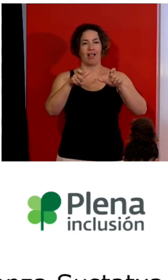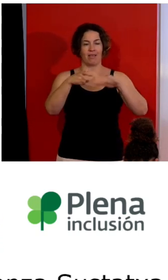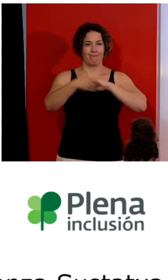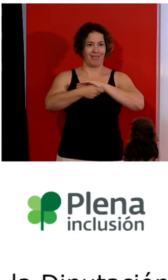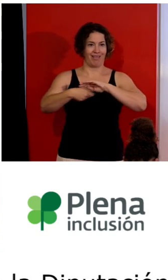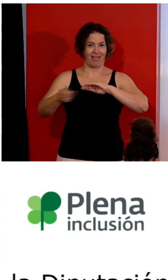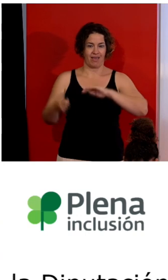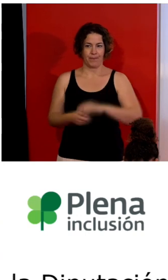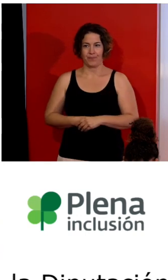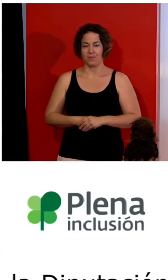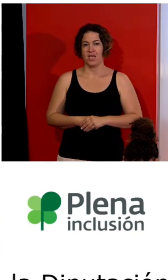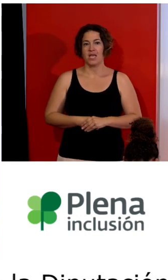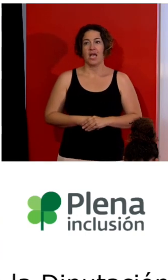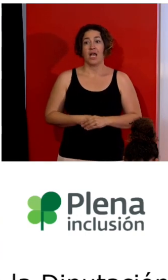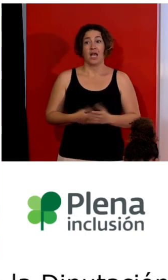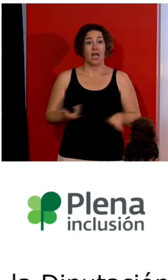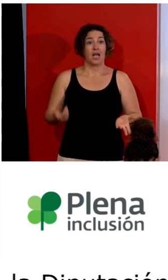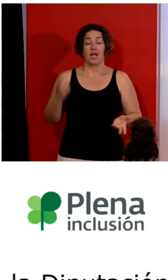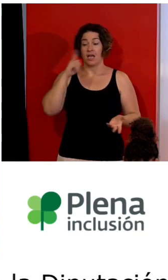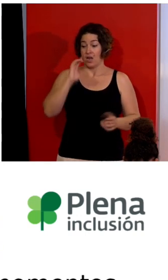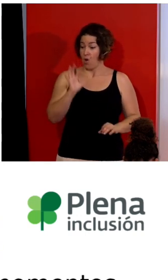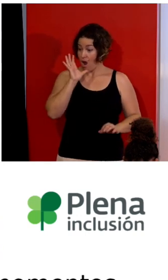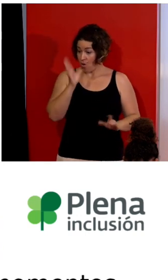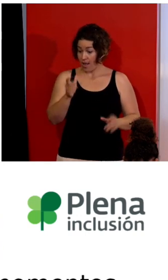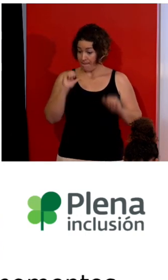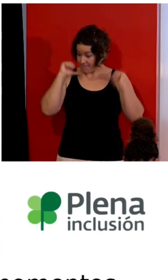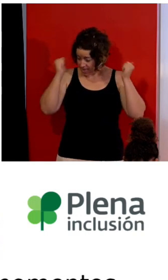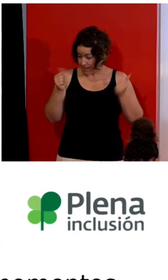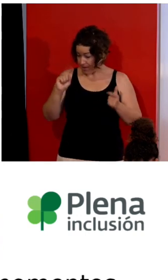estos momentos está en marcha, en curso, la primera convocatoria